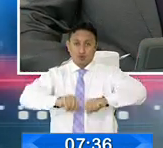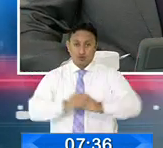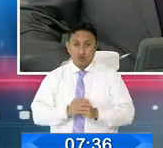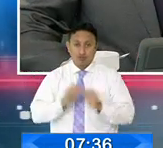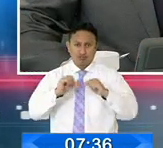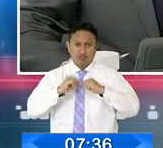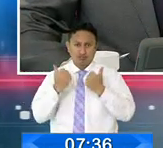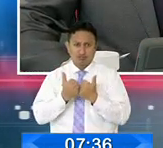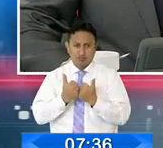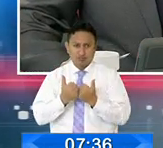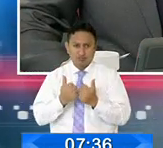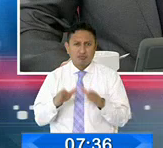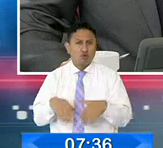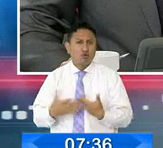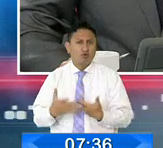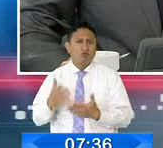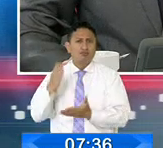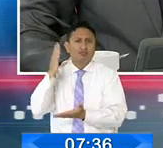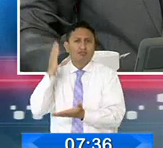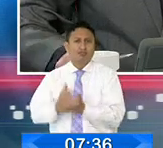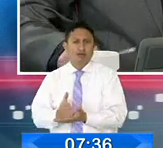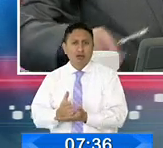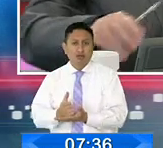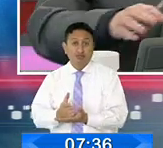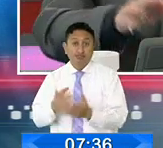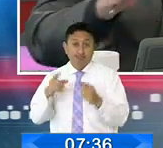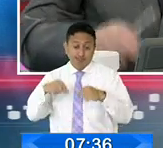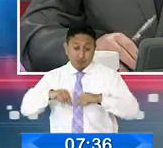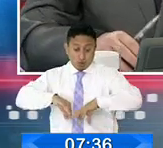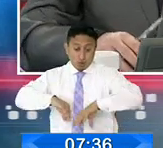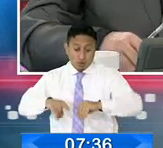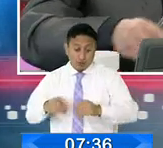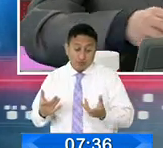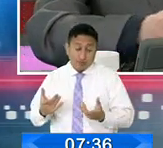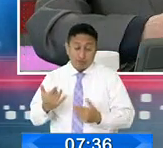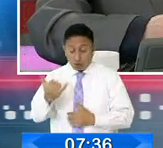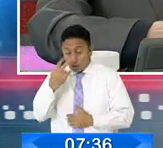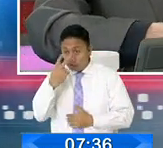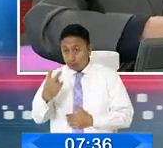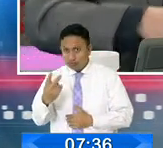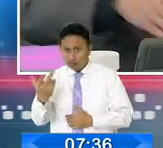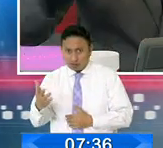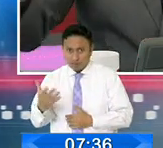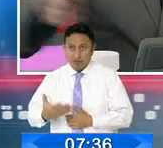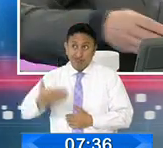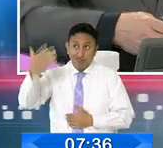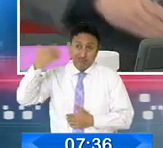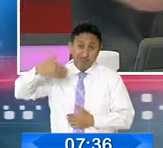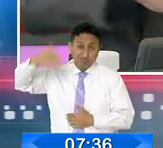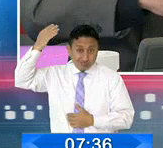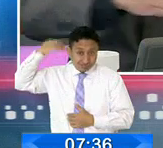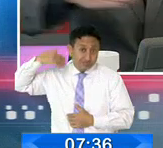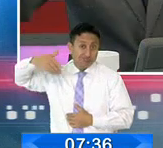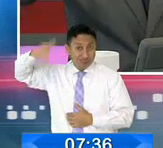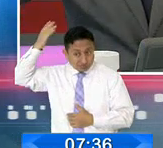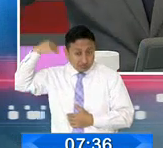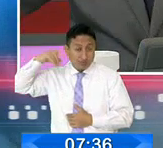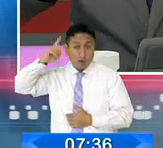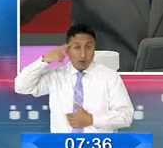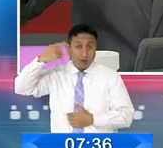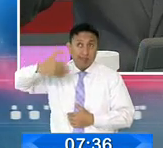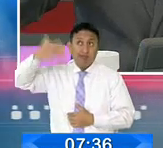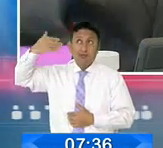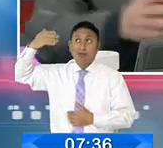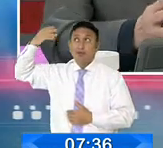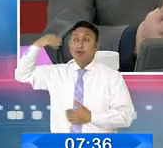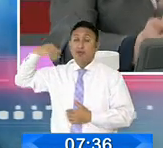asambleísta, ¿cómo vamos a combatir esta corrupción que se hizo evidente ahora, pero es una corrupción heredada del gobierno anterior y de todos los